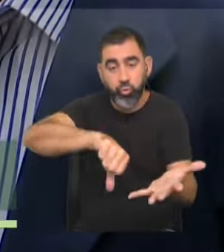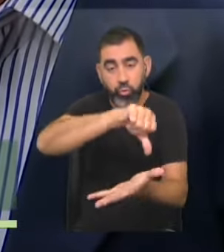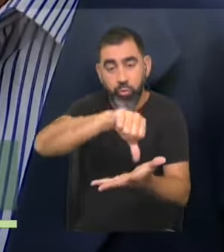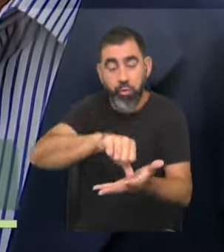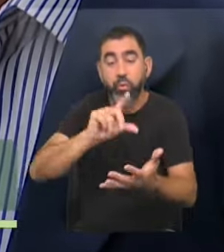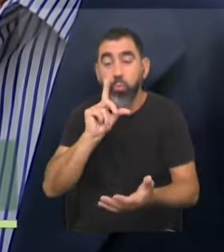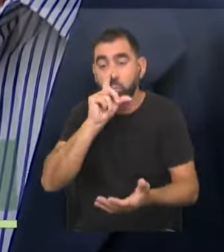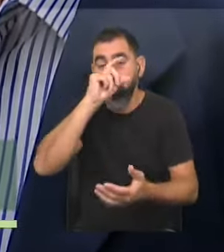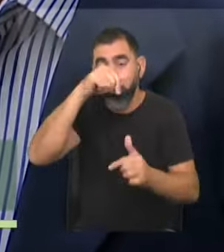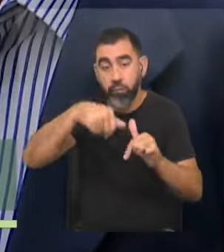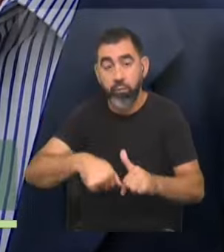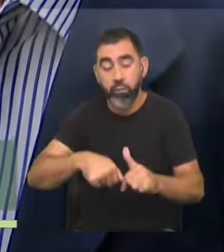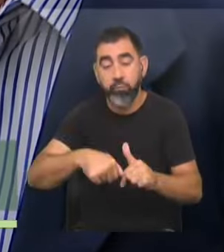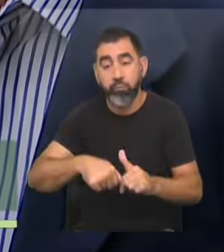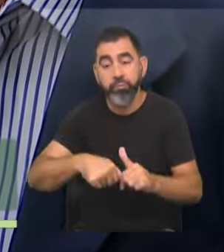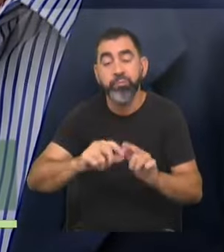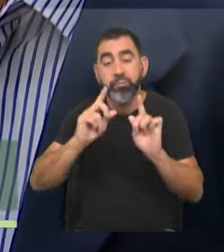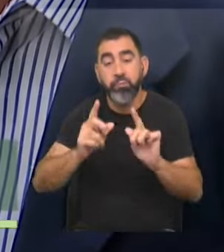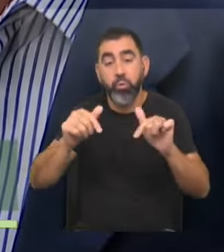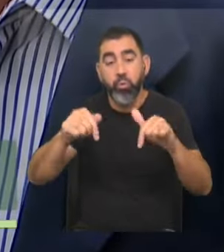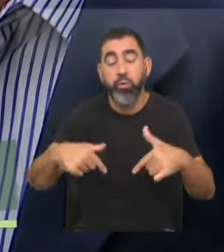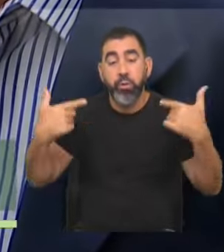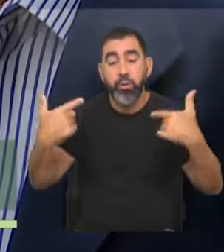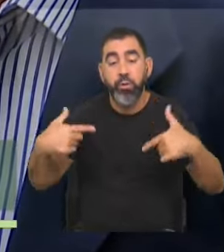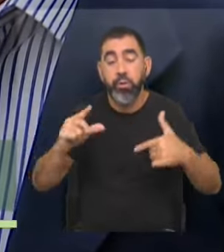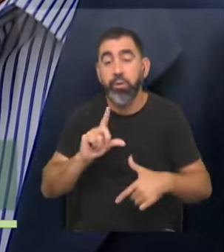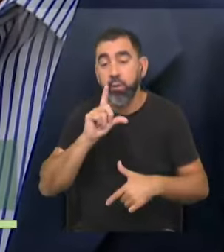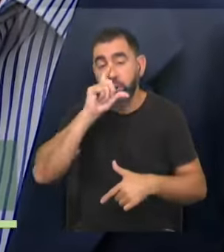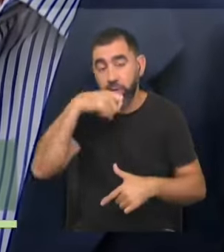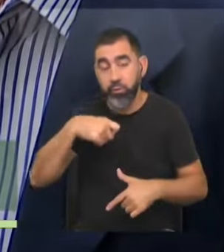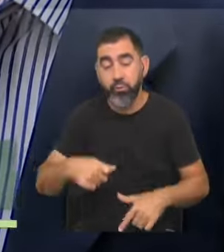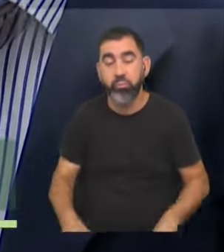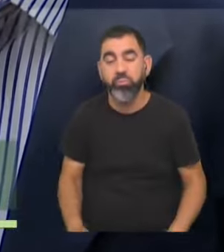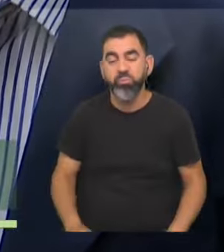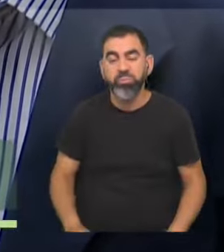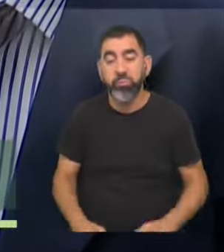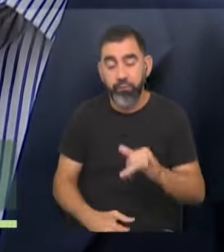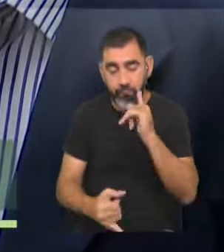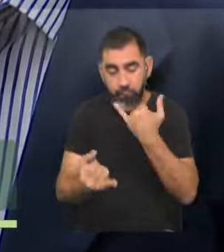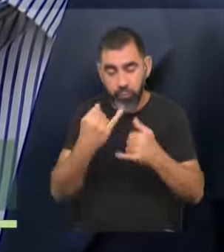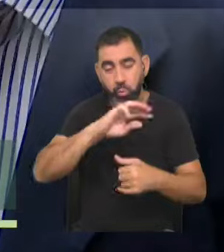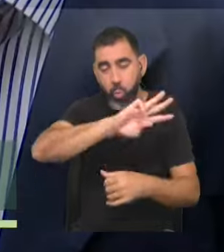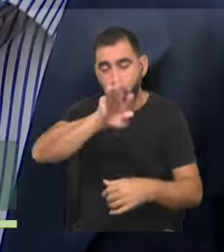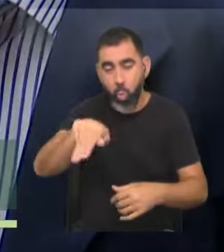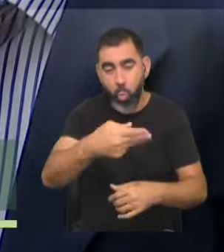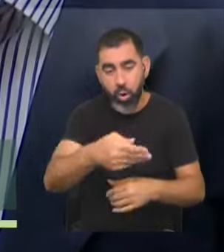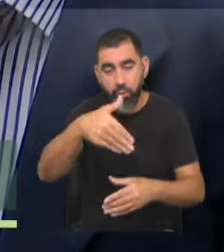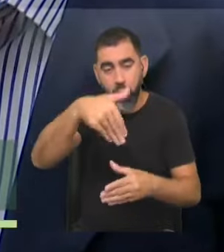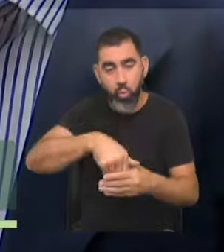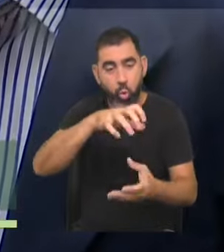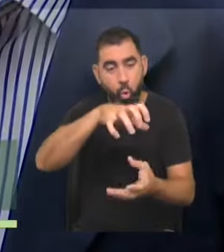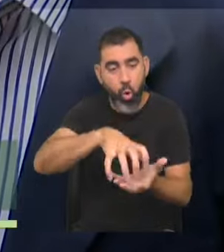hecho en Montevideo se estará trabajando también hoy en la intendencia de Montevideo toda la información está en la página web de la corte locales